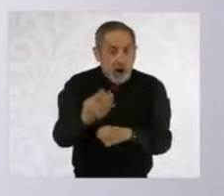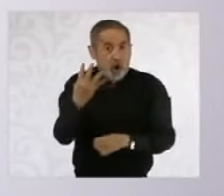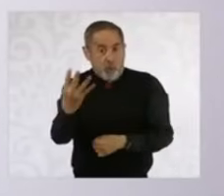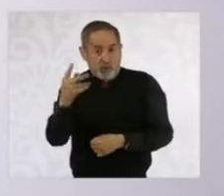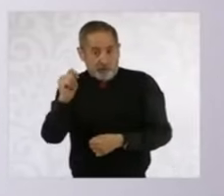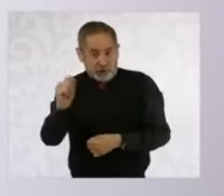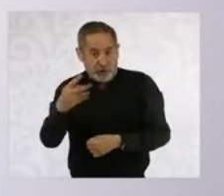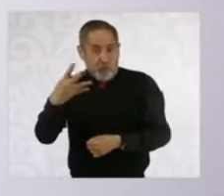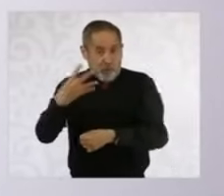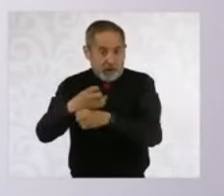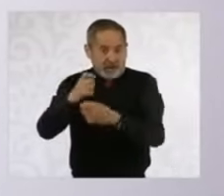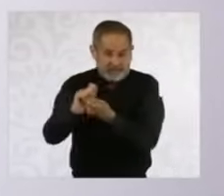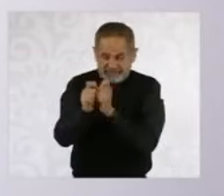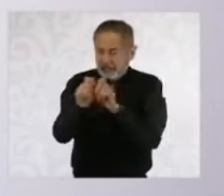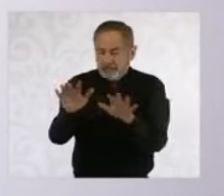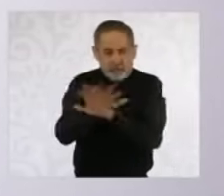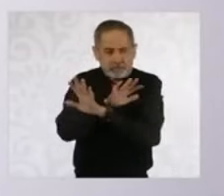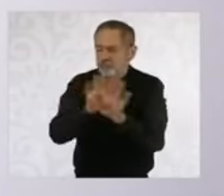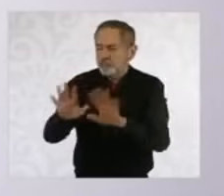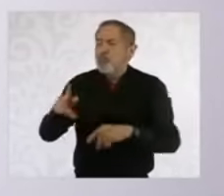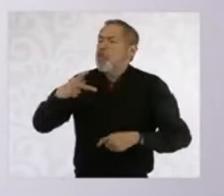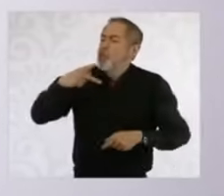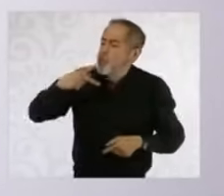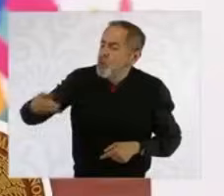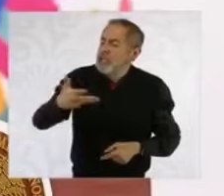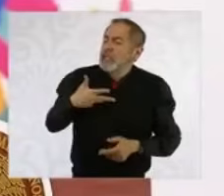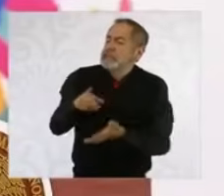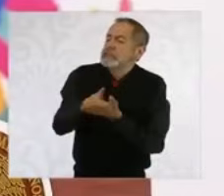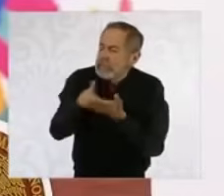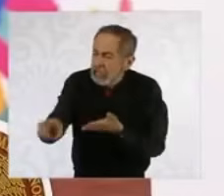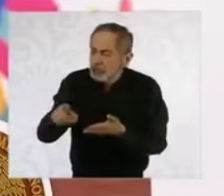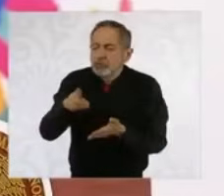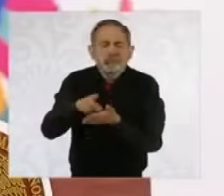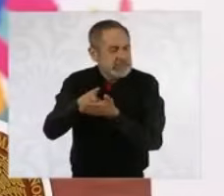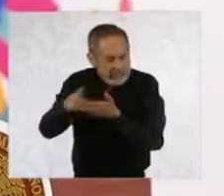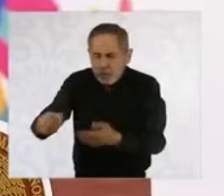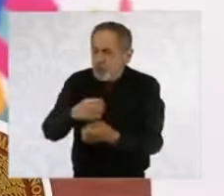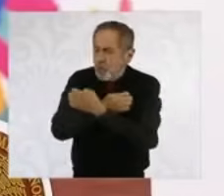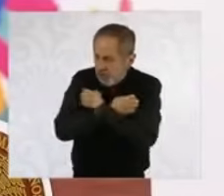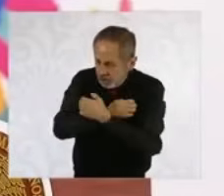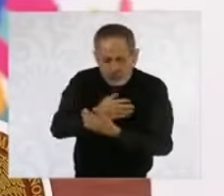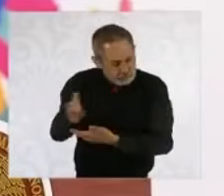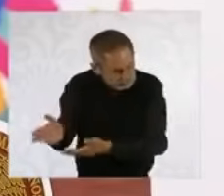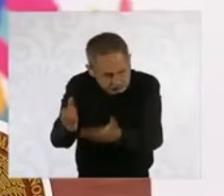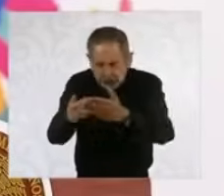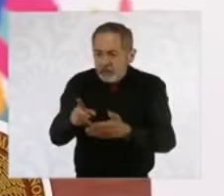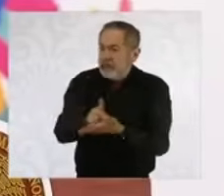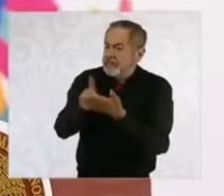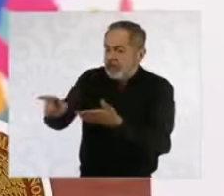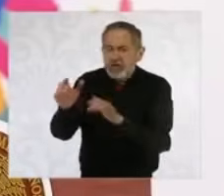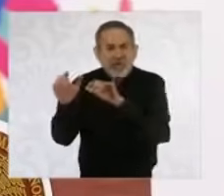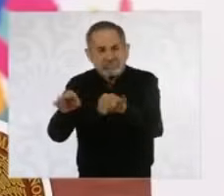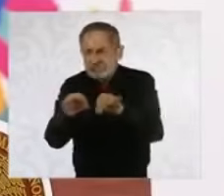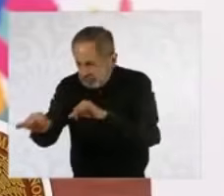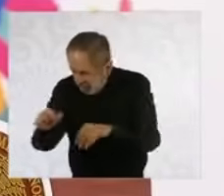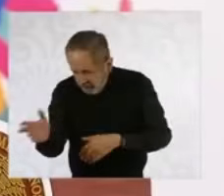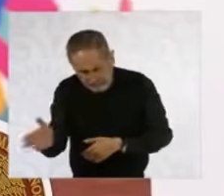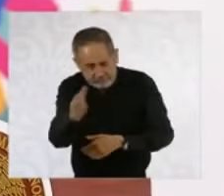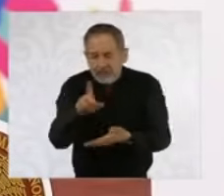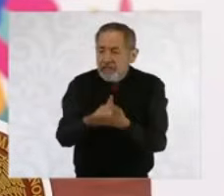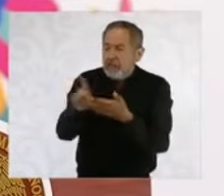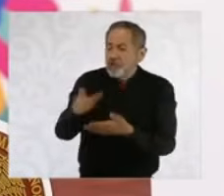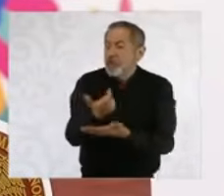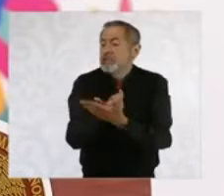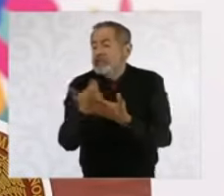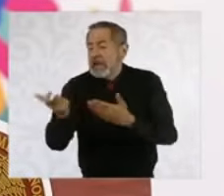del pueblo de México y ampliarlos. El derecho a la educación, el derecho al empleo, el derecho a un